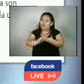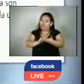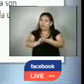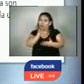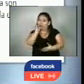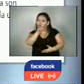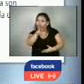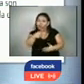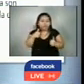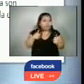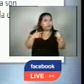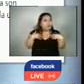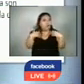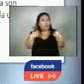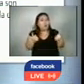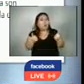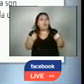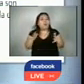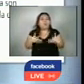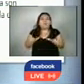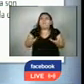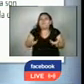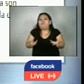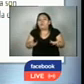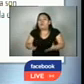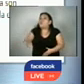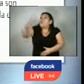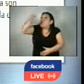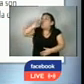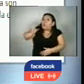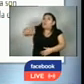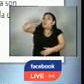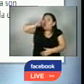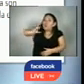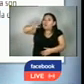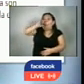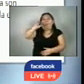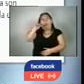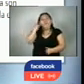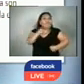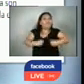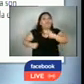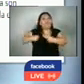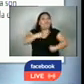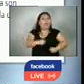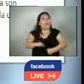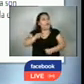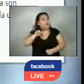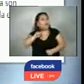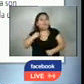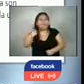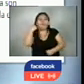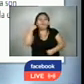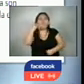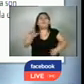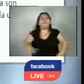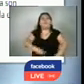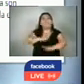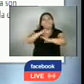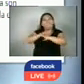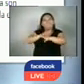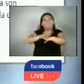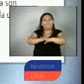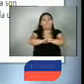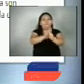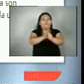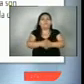de vida saludable, el consumo abundante de agua y la actividad física son fundamentales en la batalla contra la